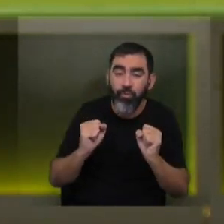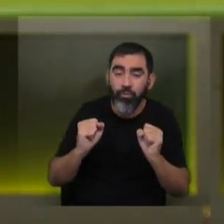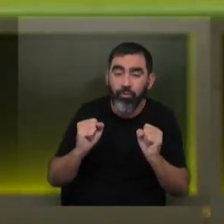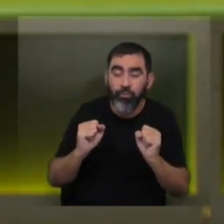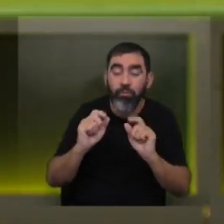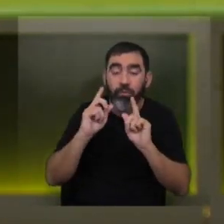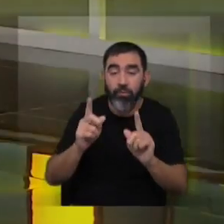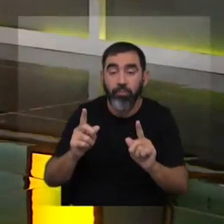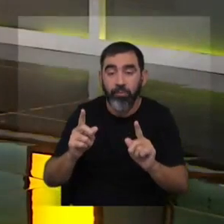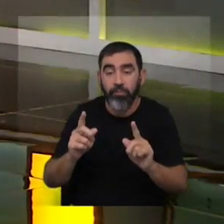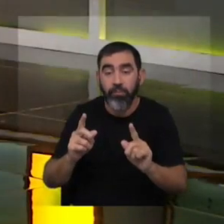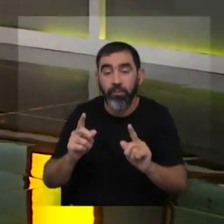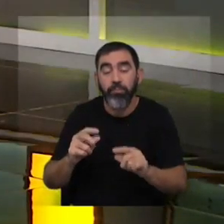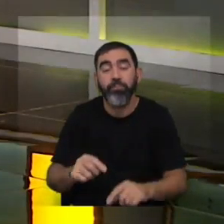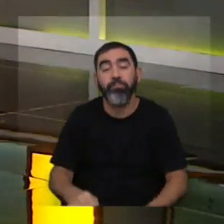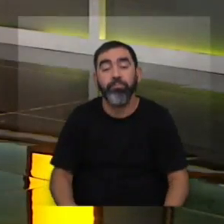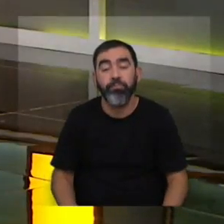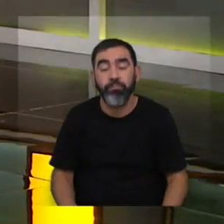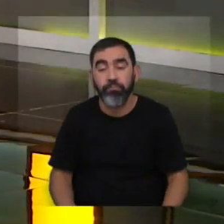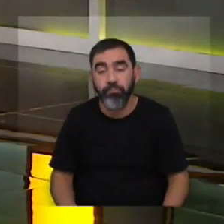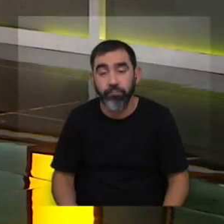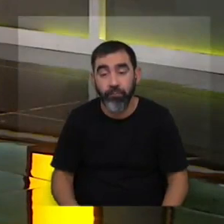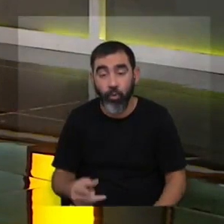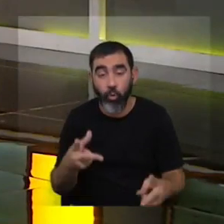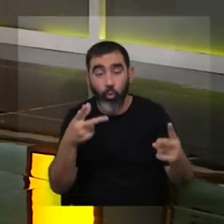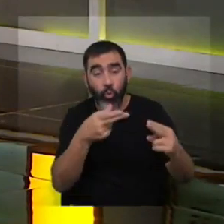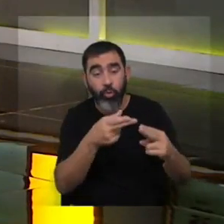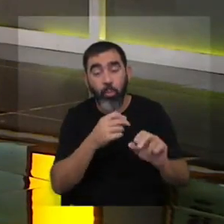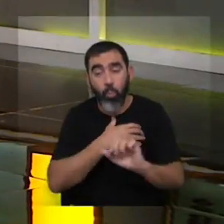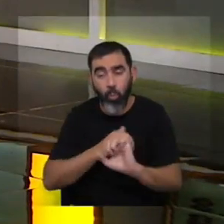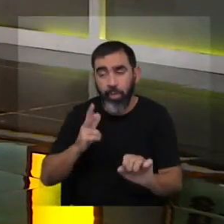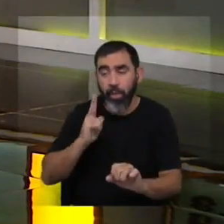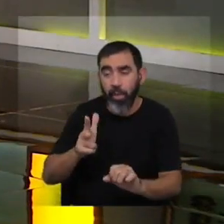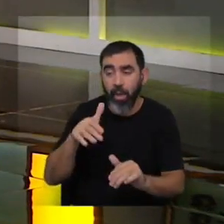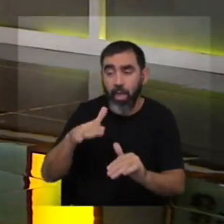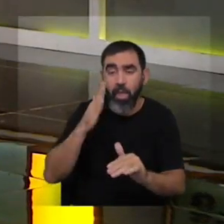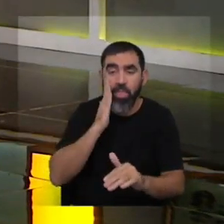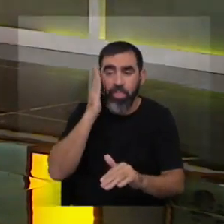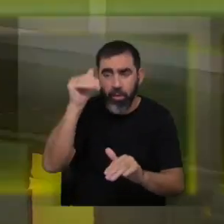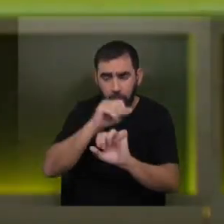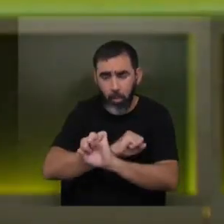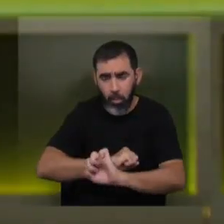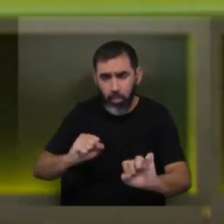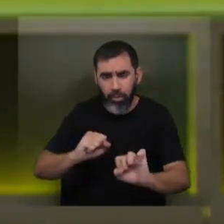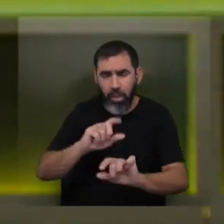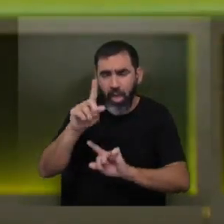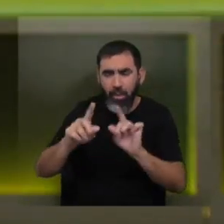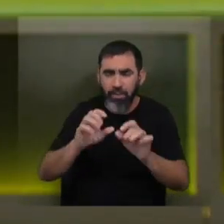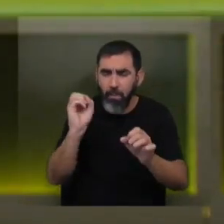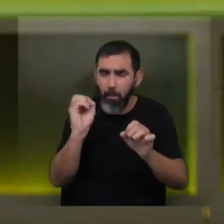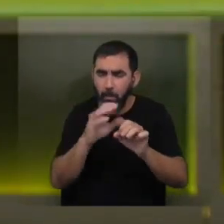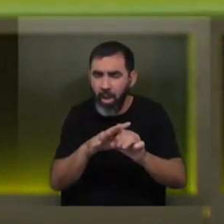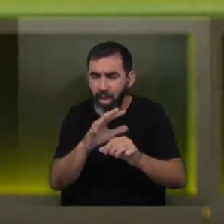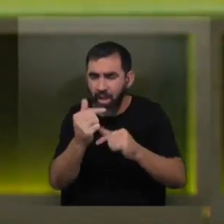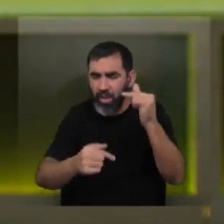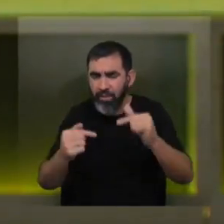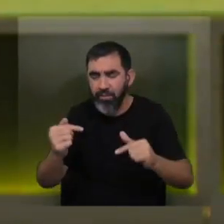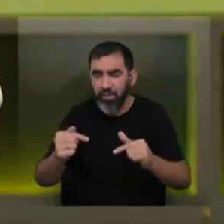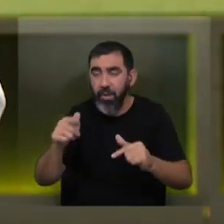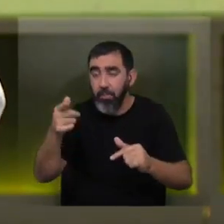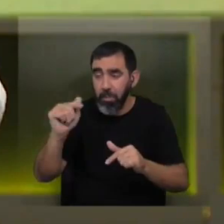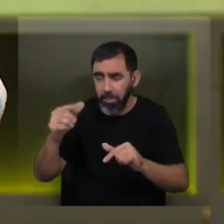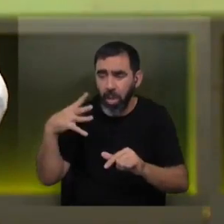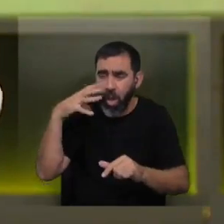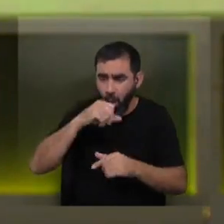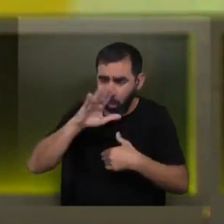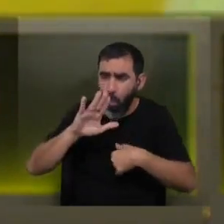en la post cosecha. Que los tomates los puedes poner en la heladera y después los dejas mucho tiempo en la heladera y empiezan a aparecer como unas manchas. Se pone feo. Se pone